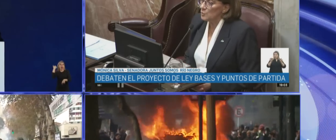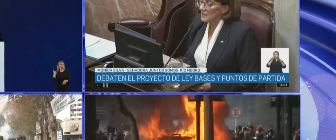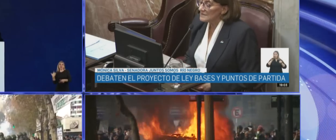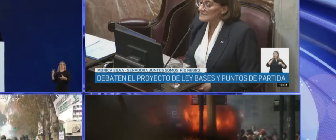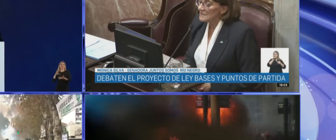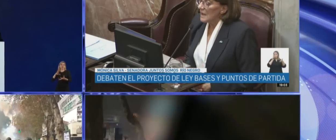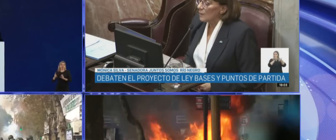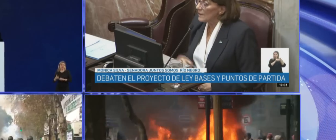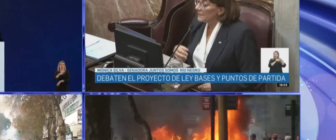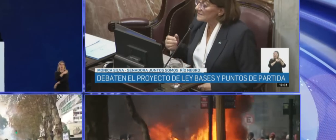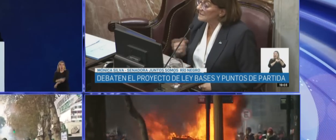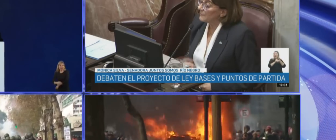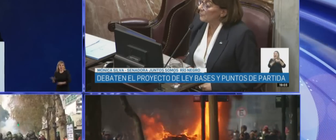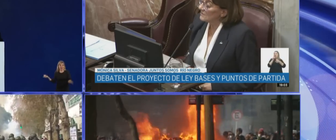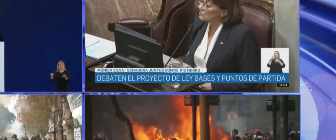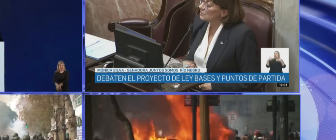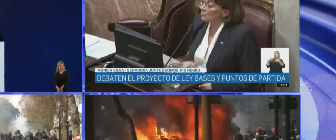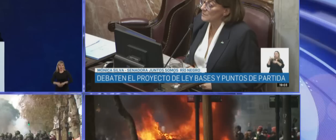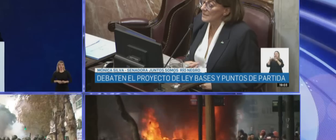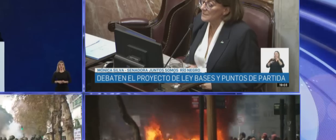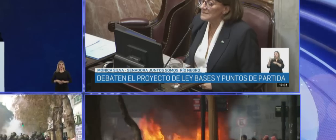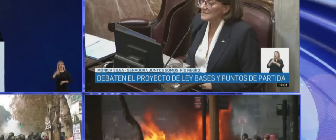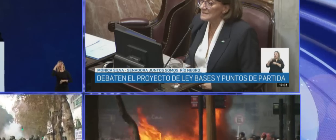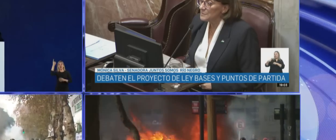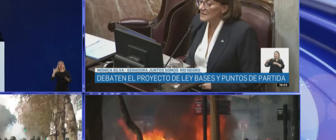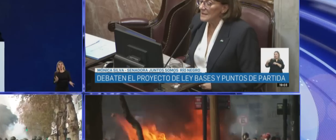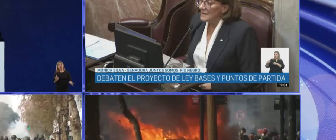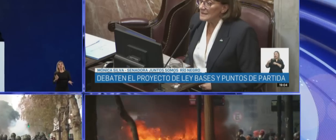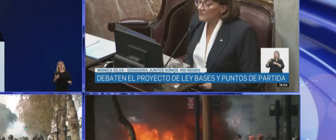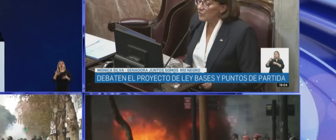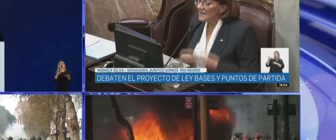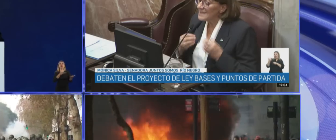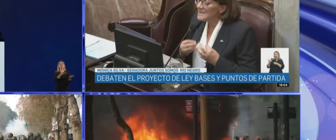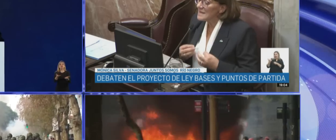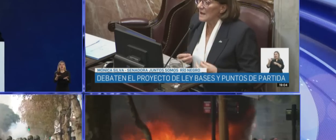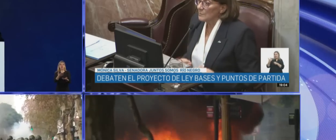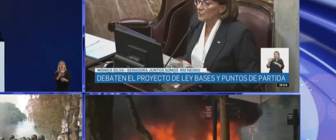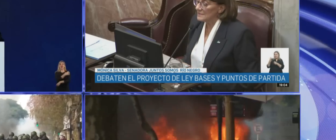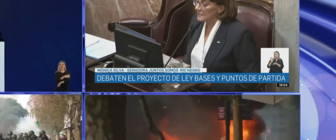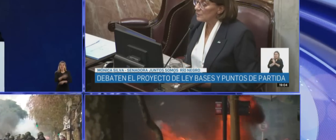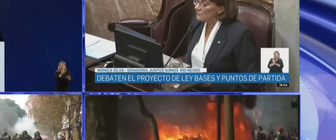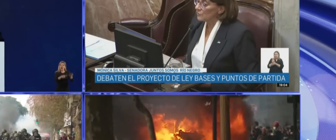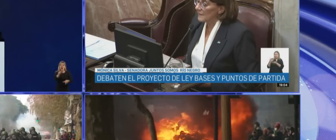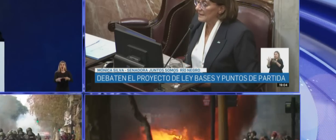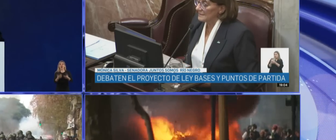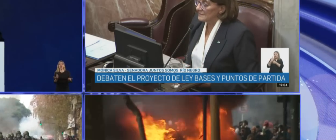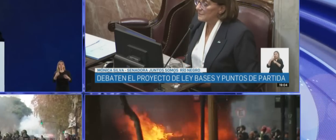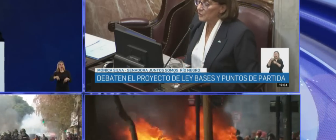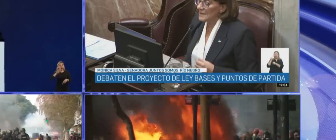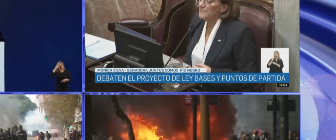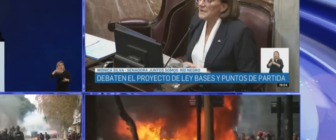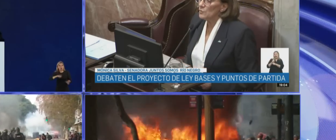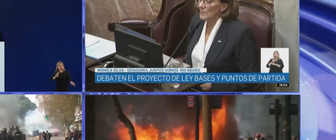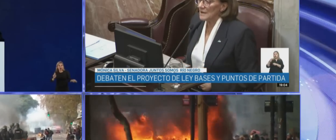que posiblemente en algunos casos salen de una causa noble, que es darle asistencia al más débil o al que menos tiene, pero que tiene